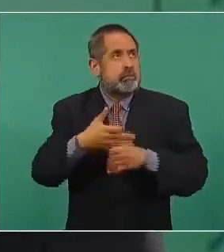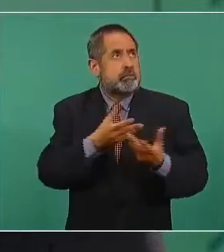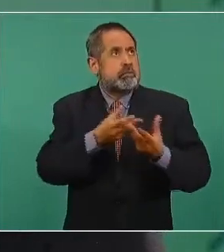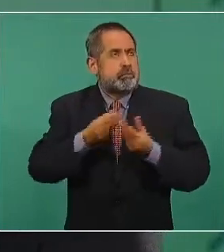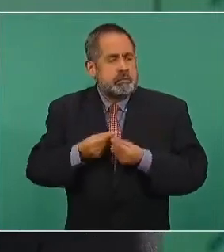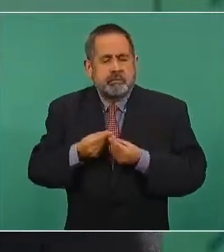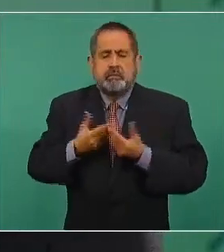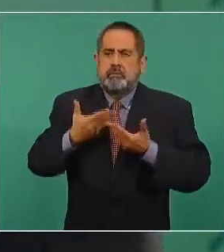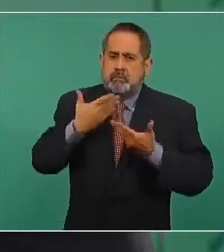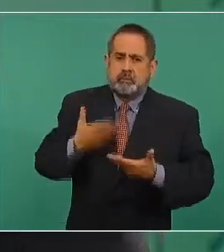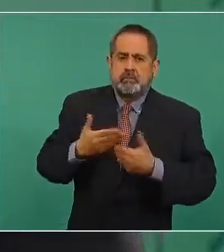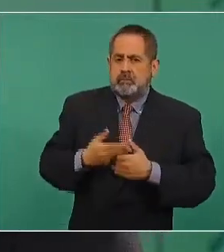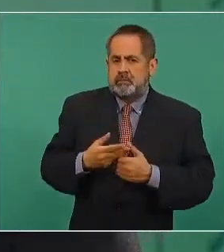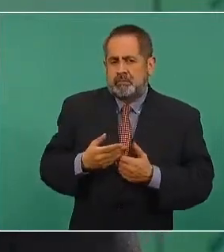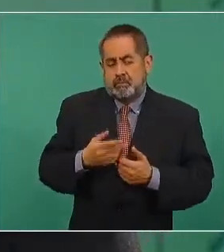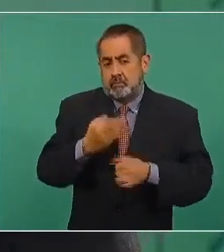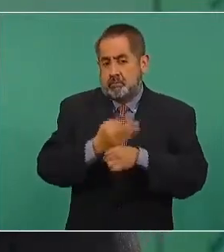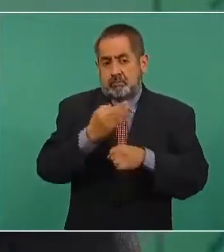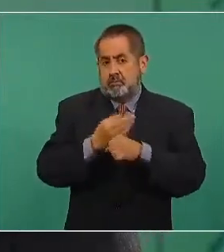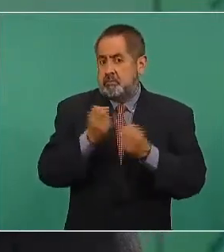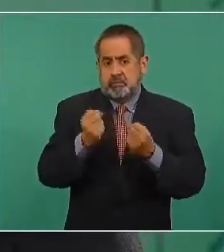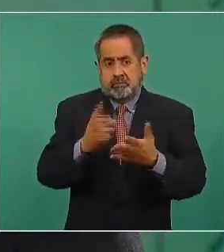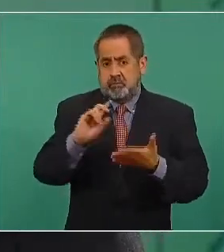incrementado muchísimo las remesas.